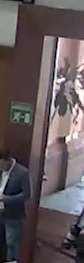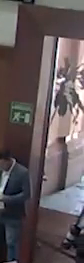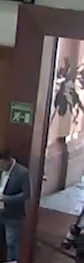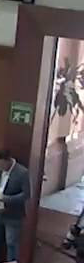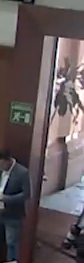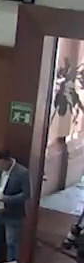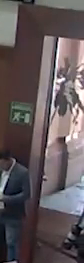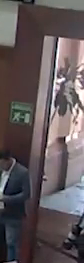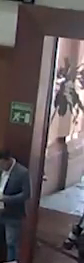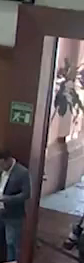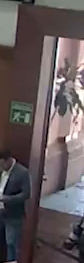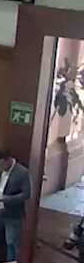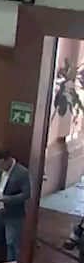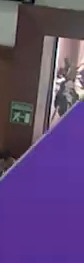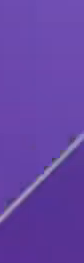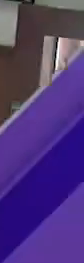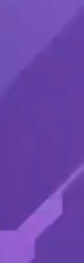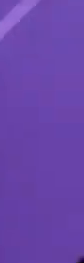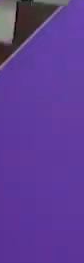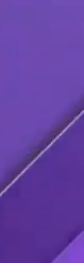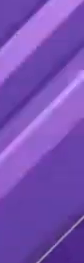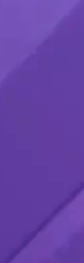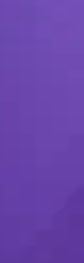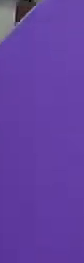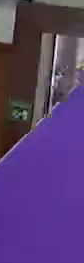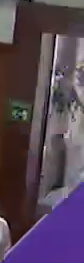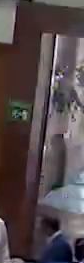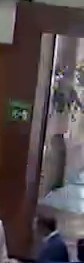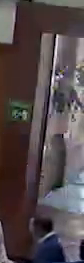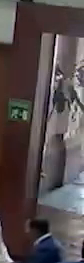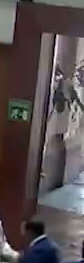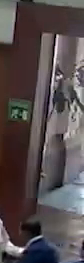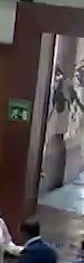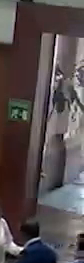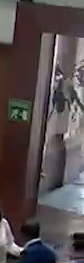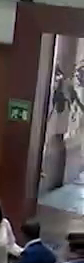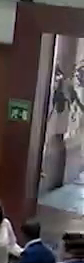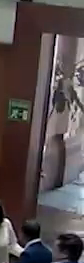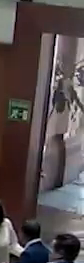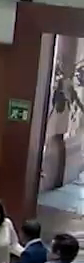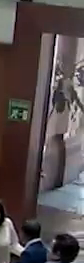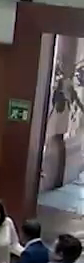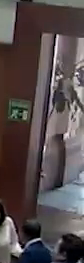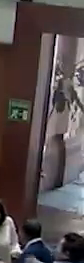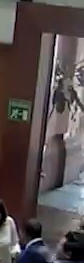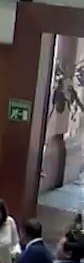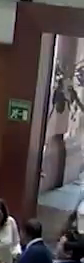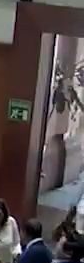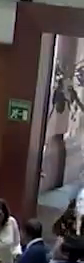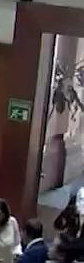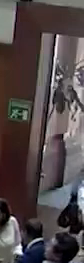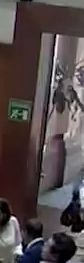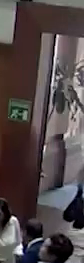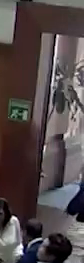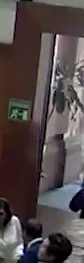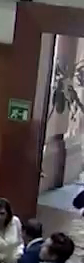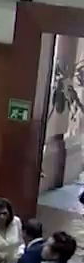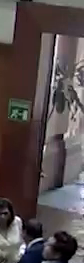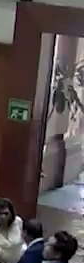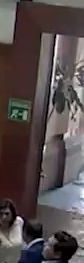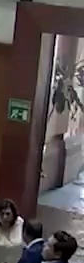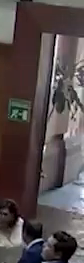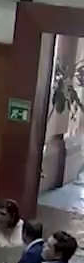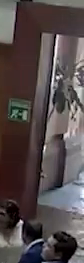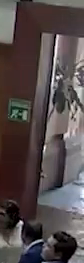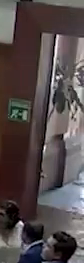esta 63ª legislatura. Ciudadano José de Jesús Gómez Valle. Protesta cumplir y hacer cumplir